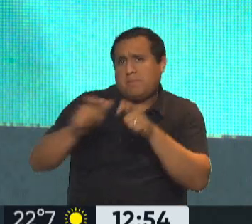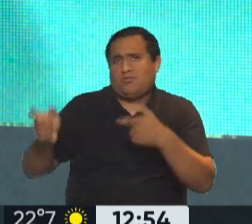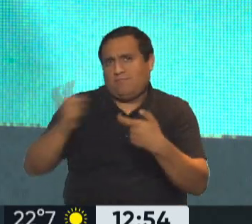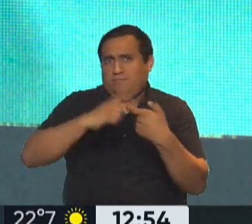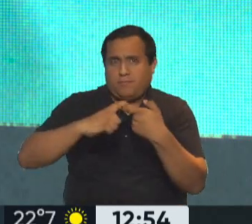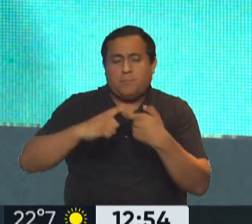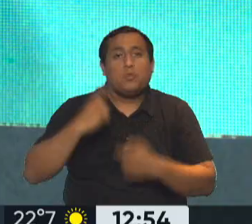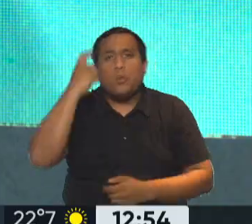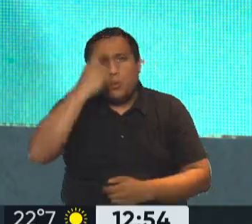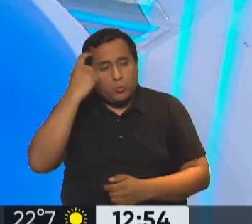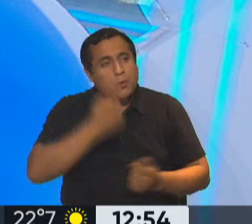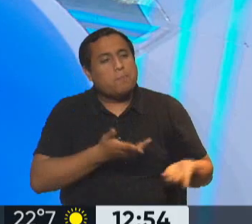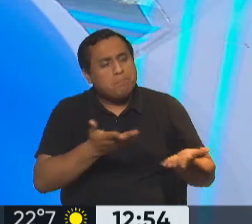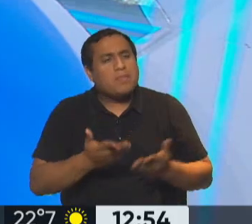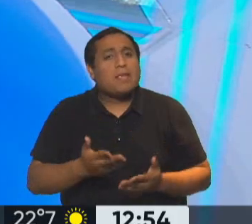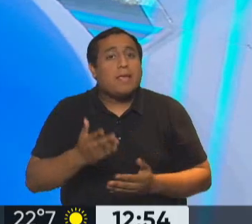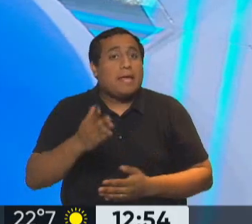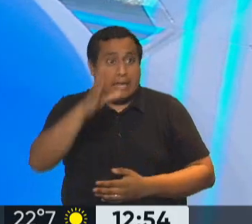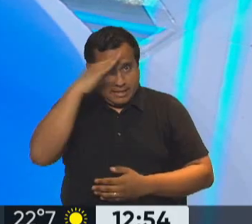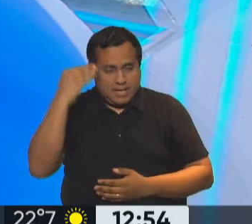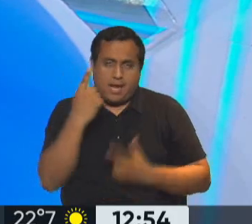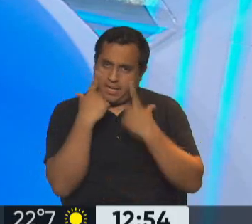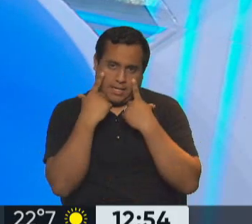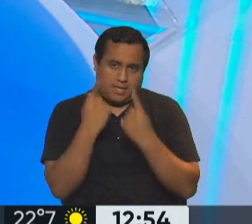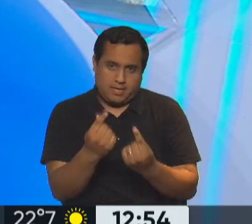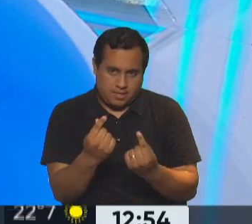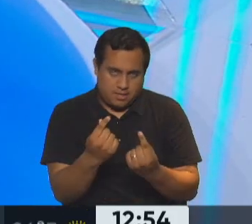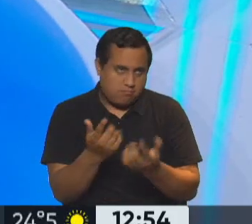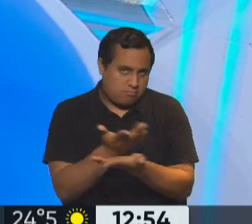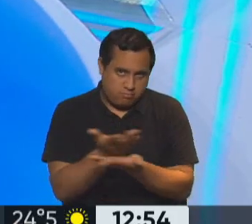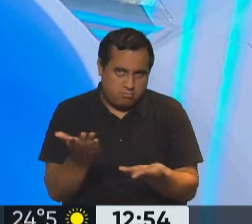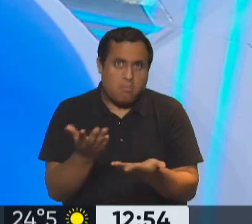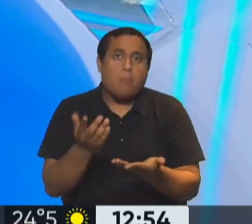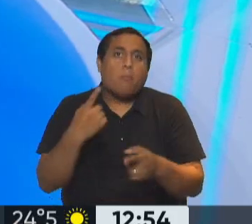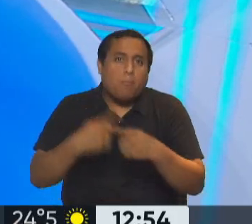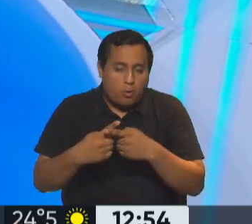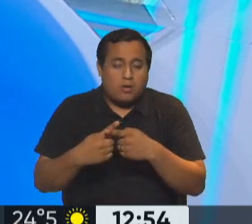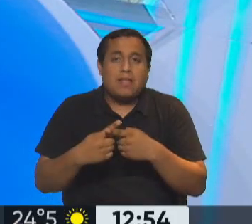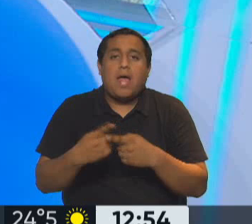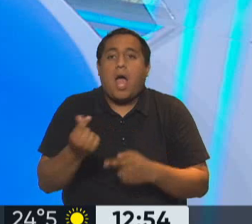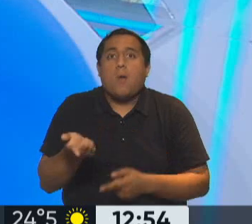Rulo, bueno, Cristina Fernández de Kirchner critica a propósito de este aumento del